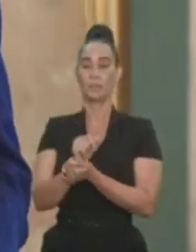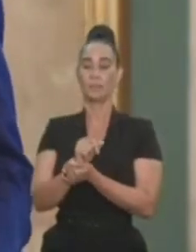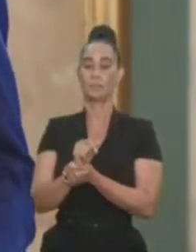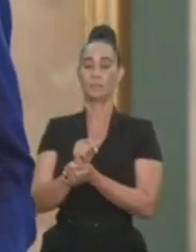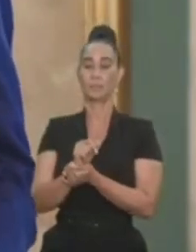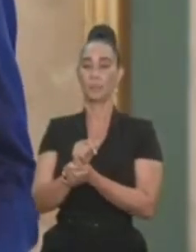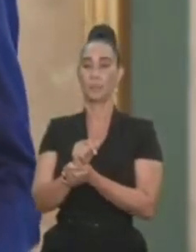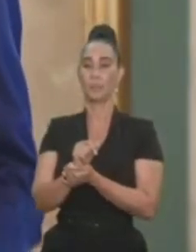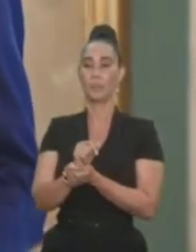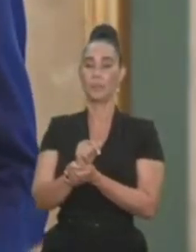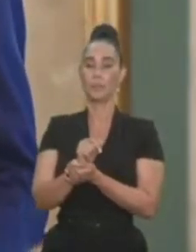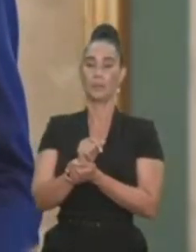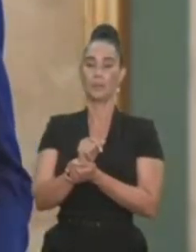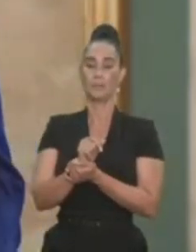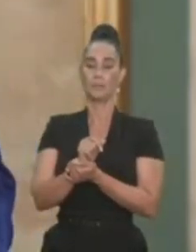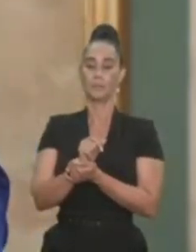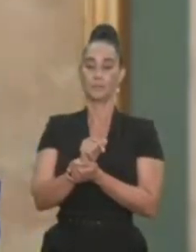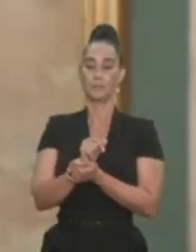Y alguien me dice,